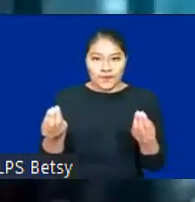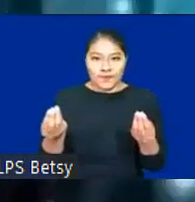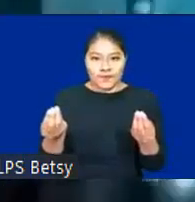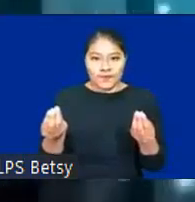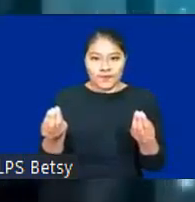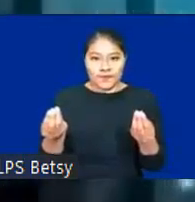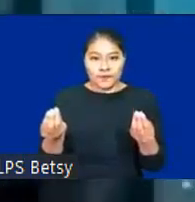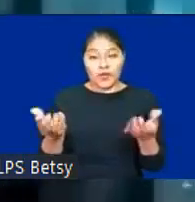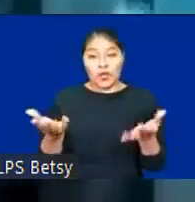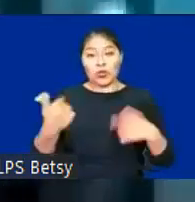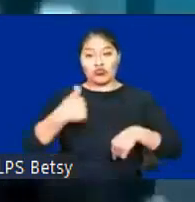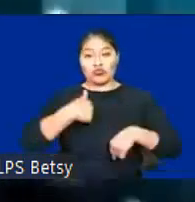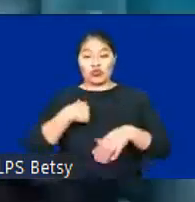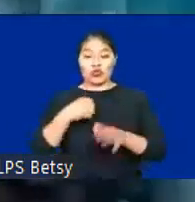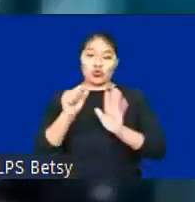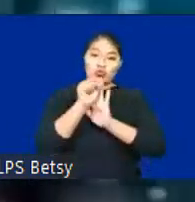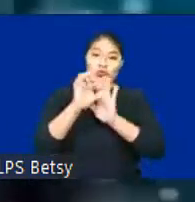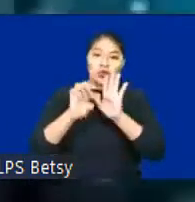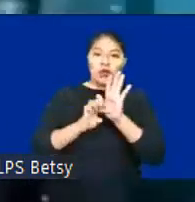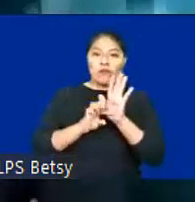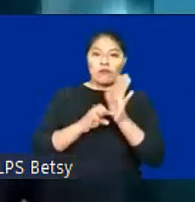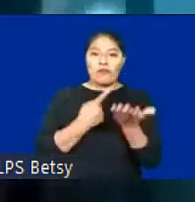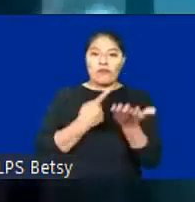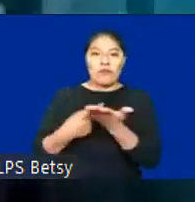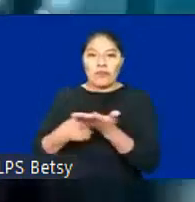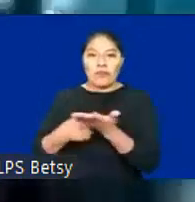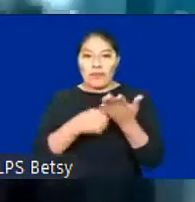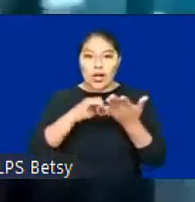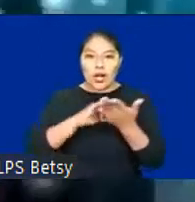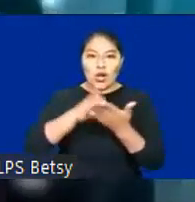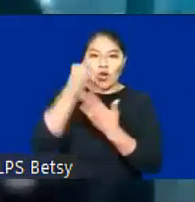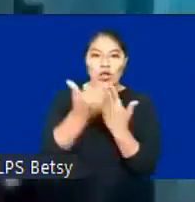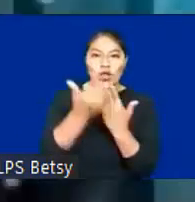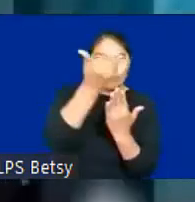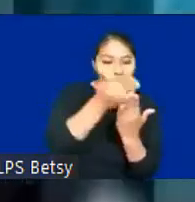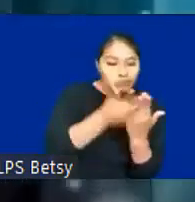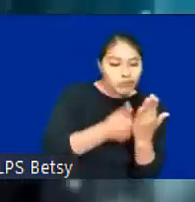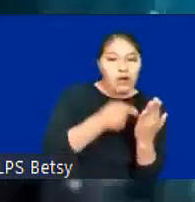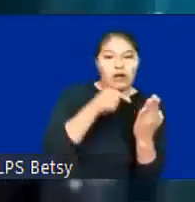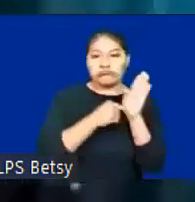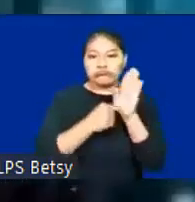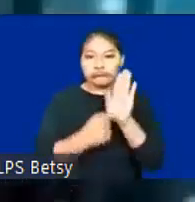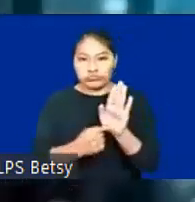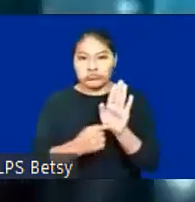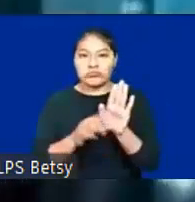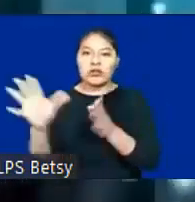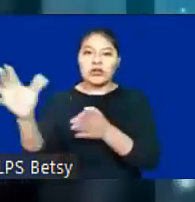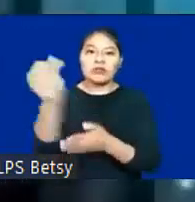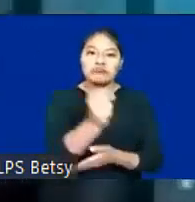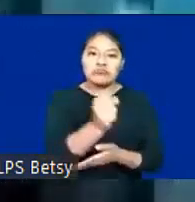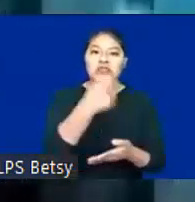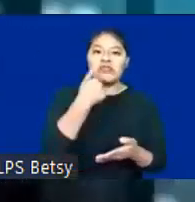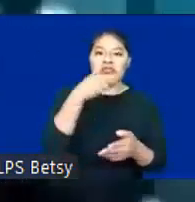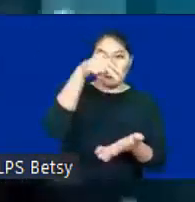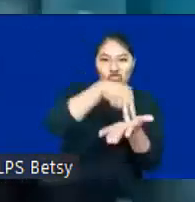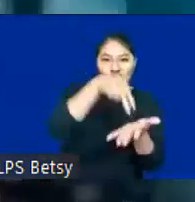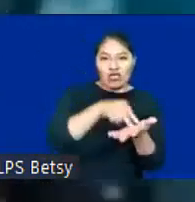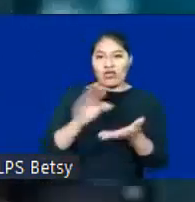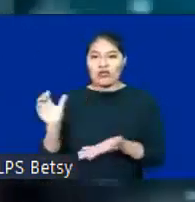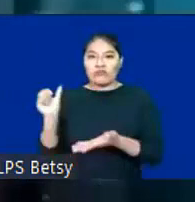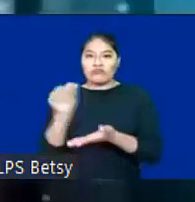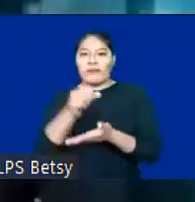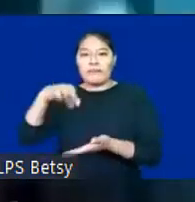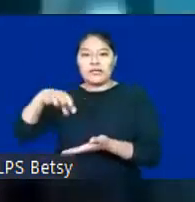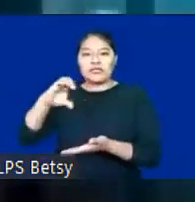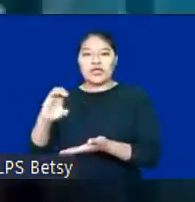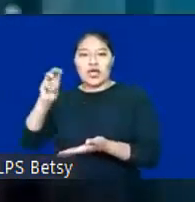tenemos como, digamos, aliados a los notarios, a la PCM, a RENIEC y a otras instituciones